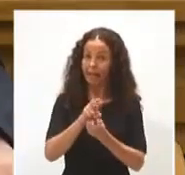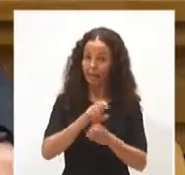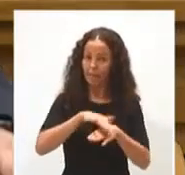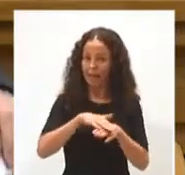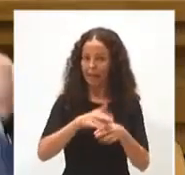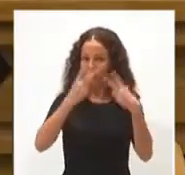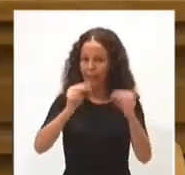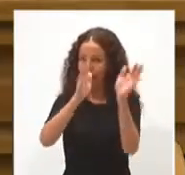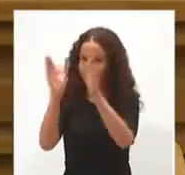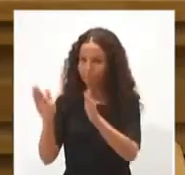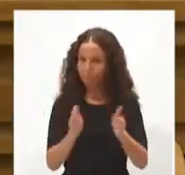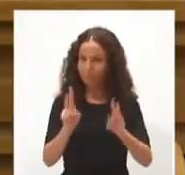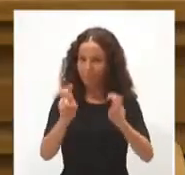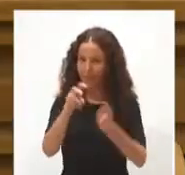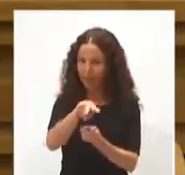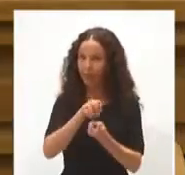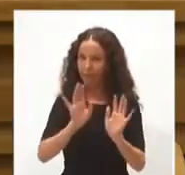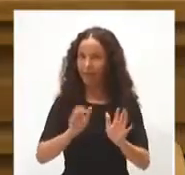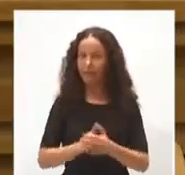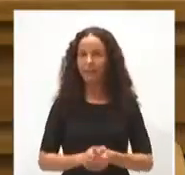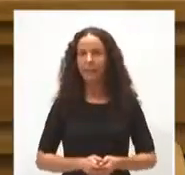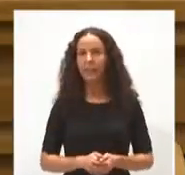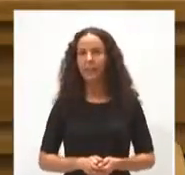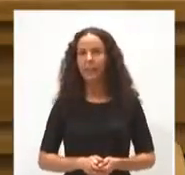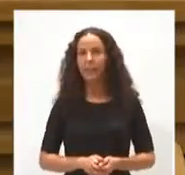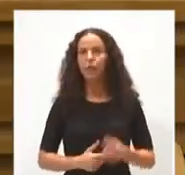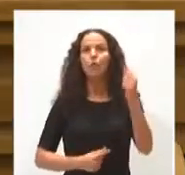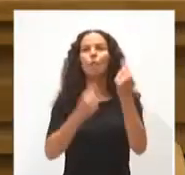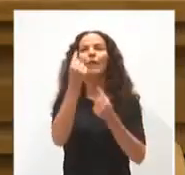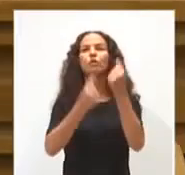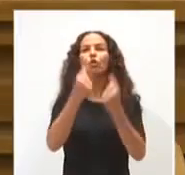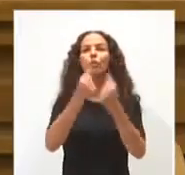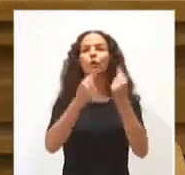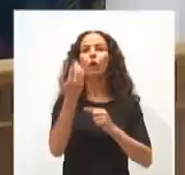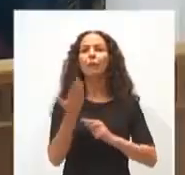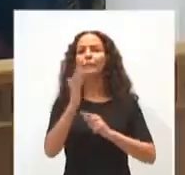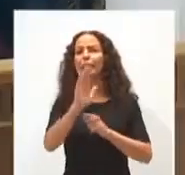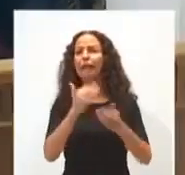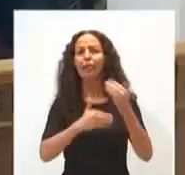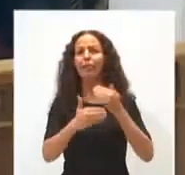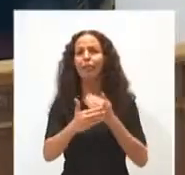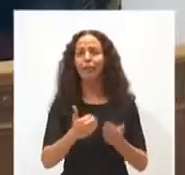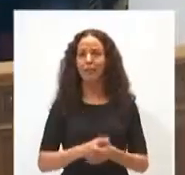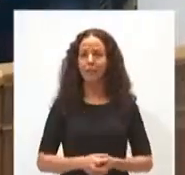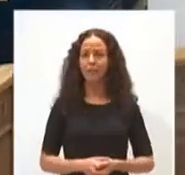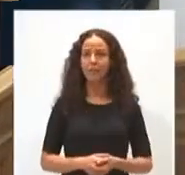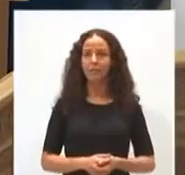tramo el él por supuesto que se va a presentar dentro de nada